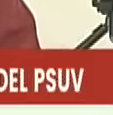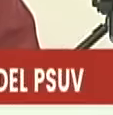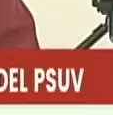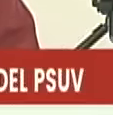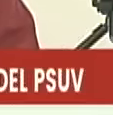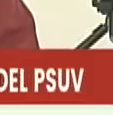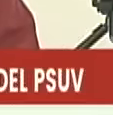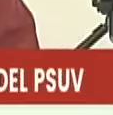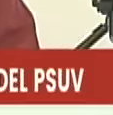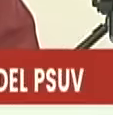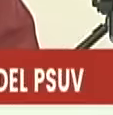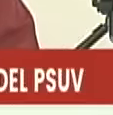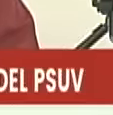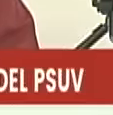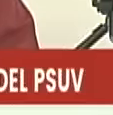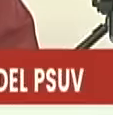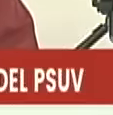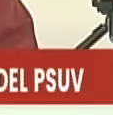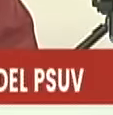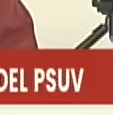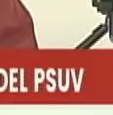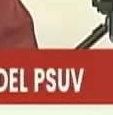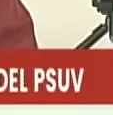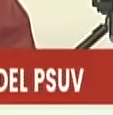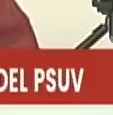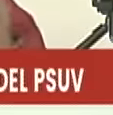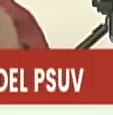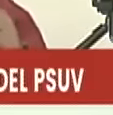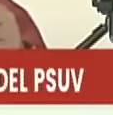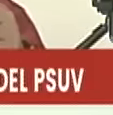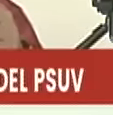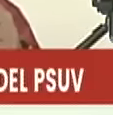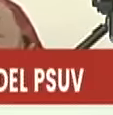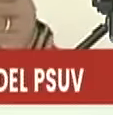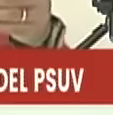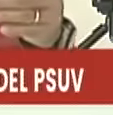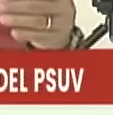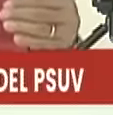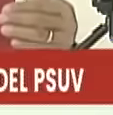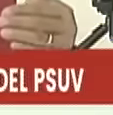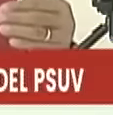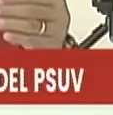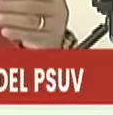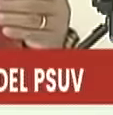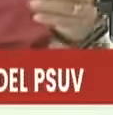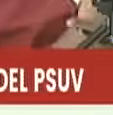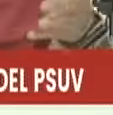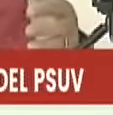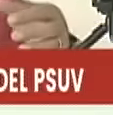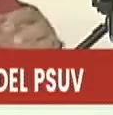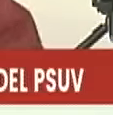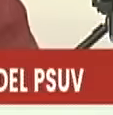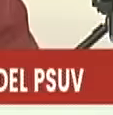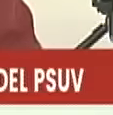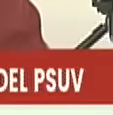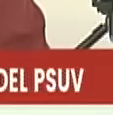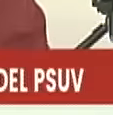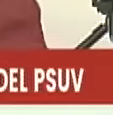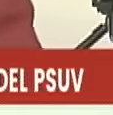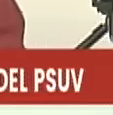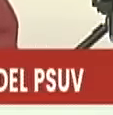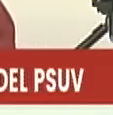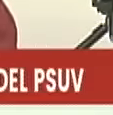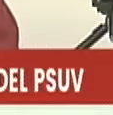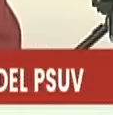Chávez y el que tenga dudas esere el 28 Mira ellos sacaron